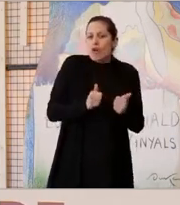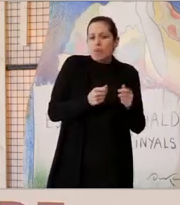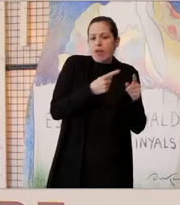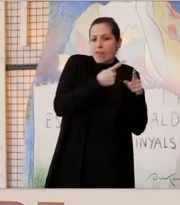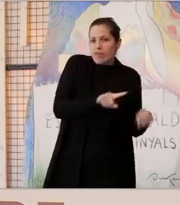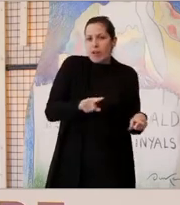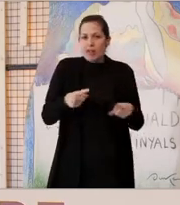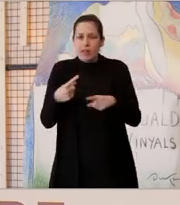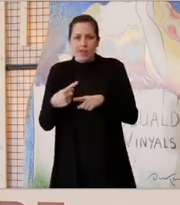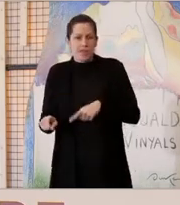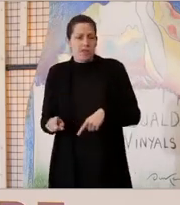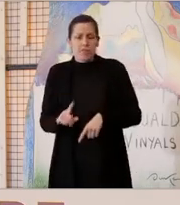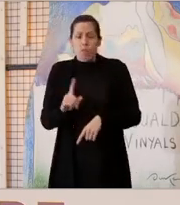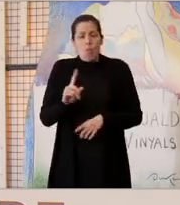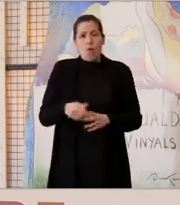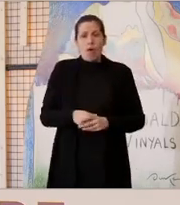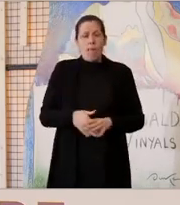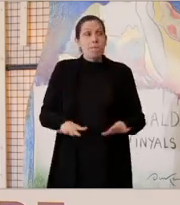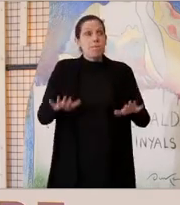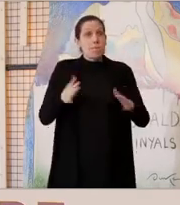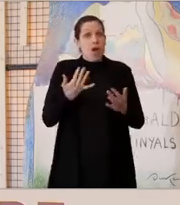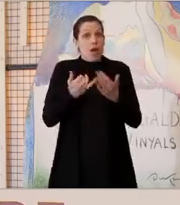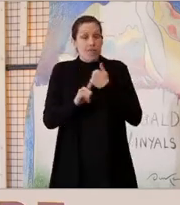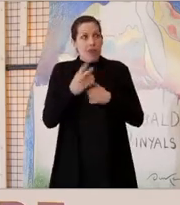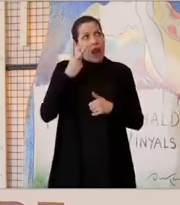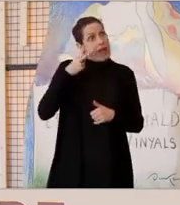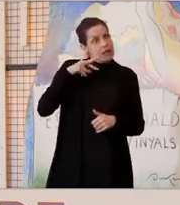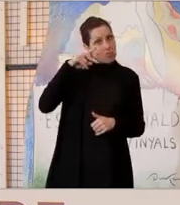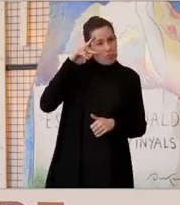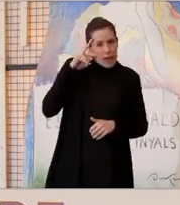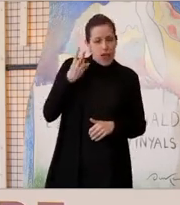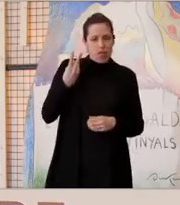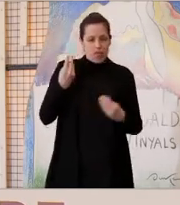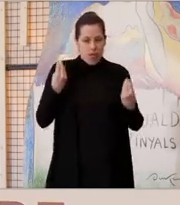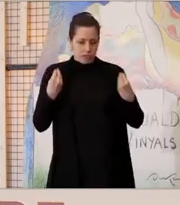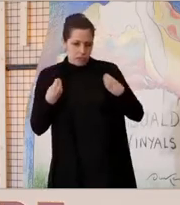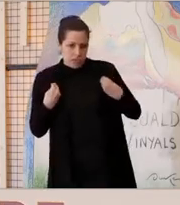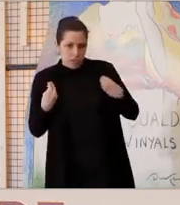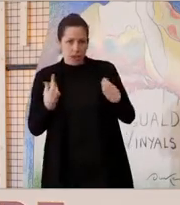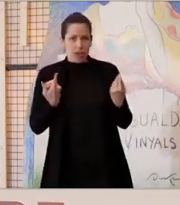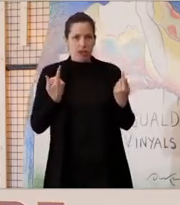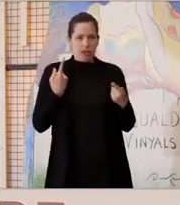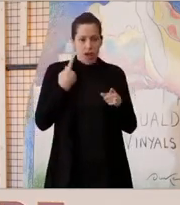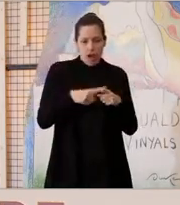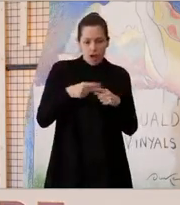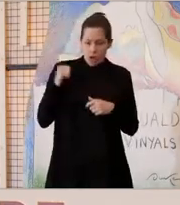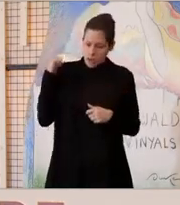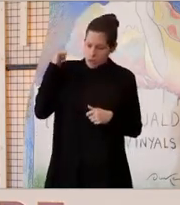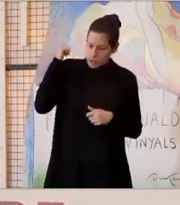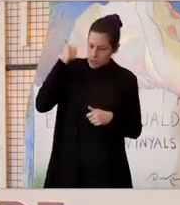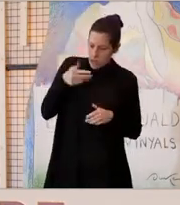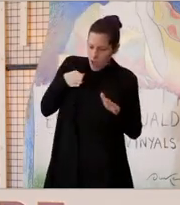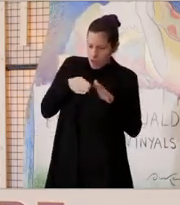nuestra posición en el mundo las dificultades que tenemos de acceso